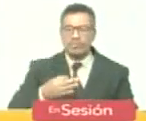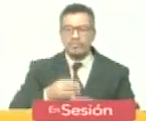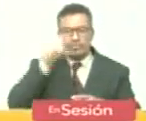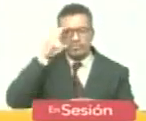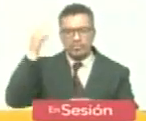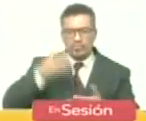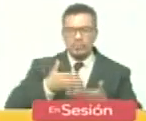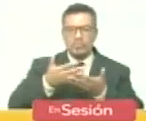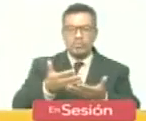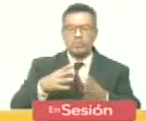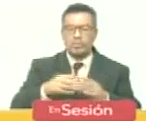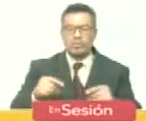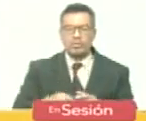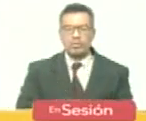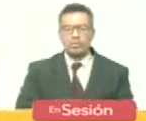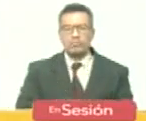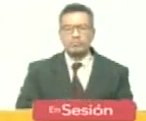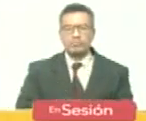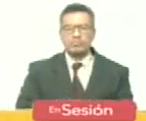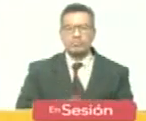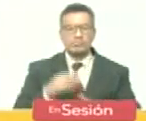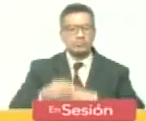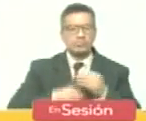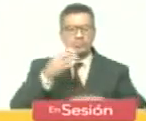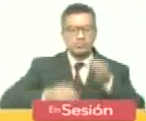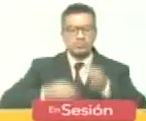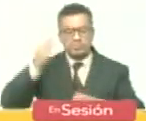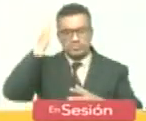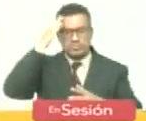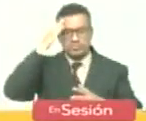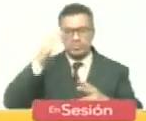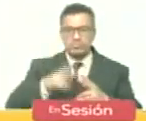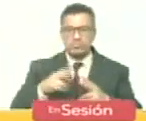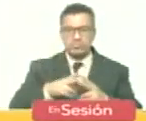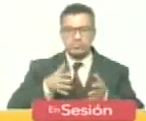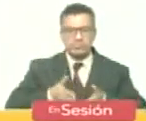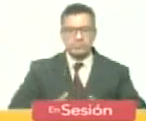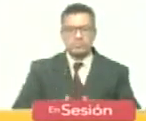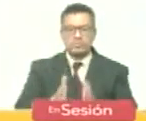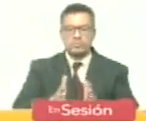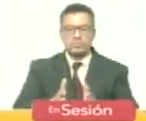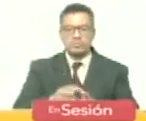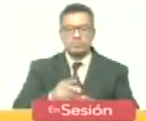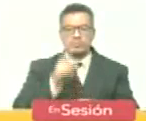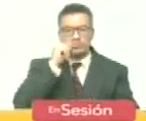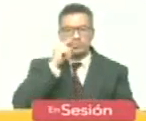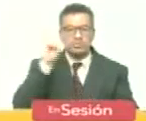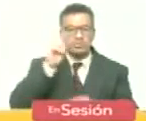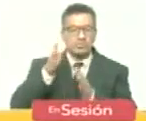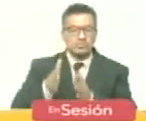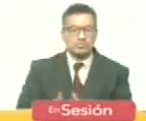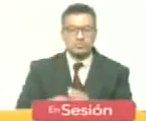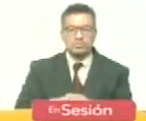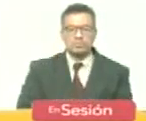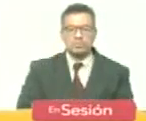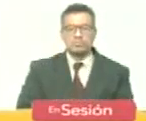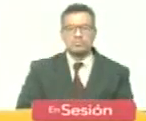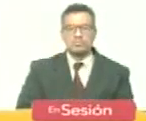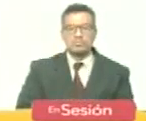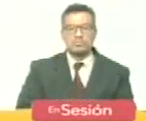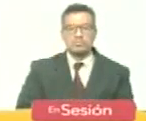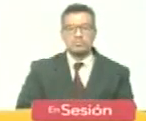que es de Dios, hacemos un justo reconocimiento al natalicio de este insigne venezolano que debería, que